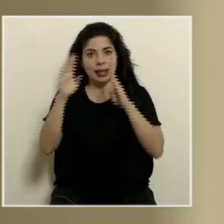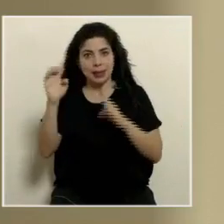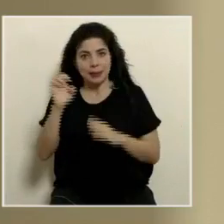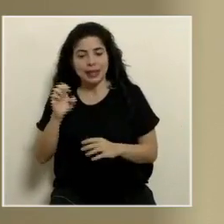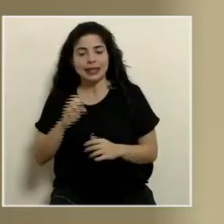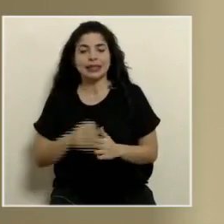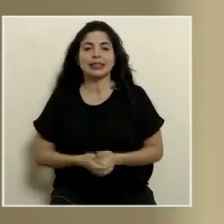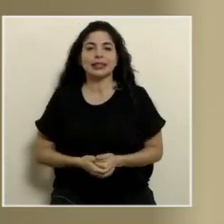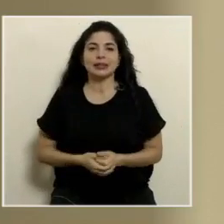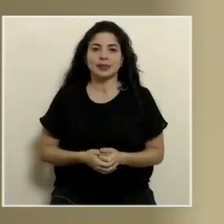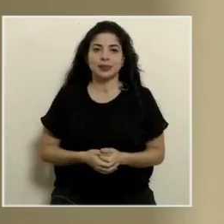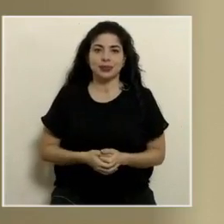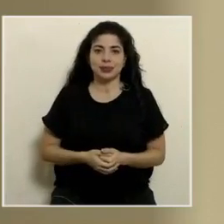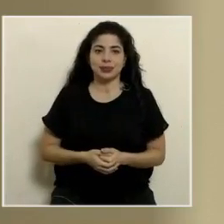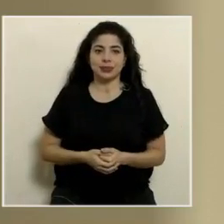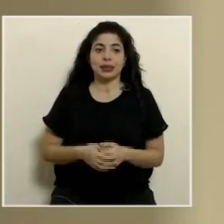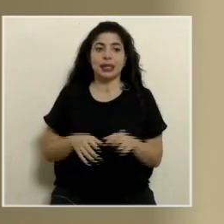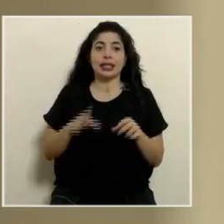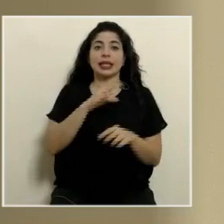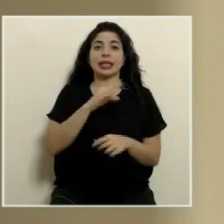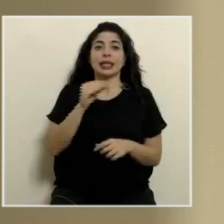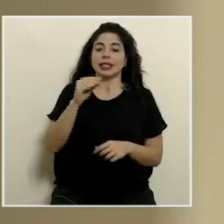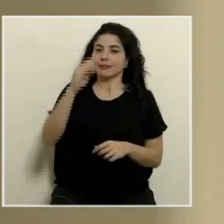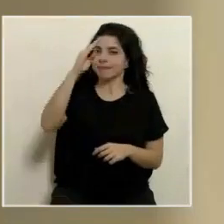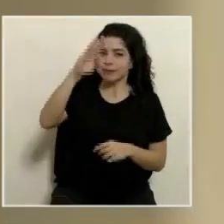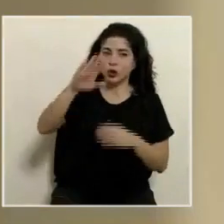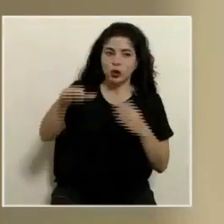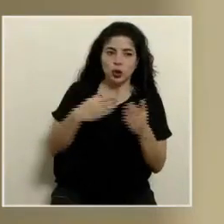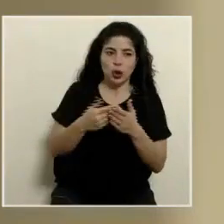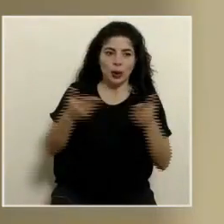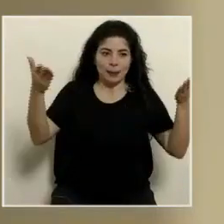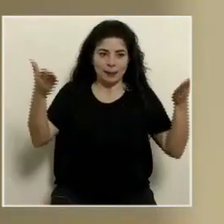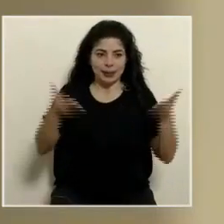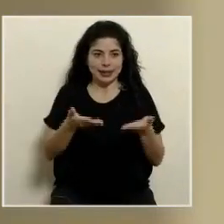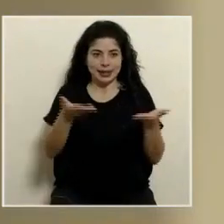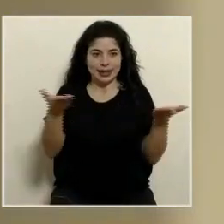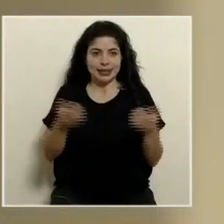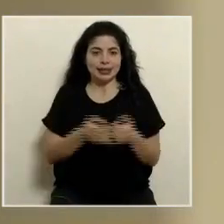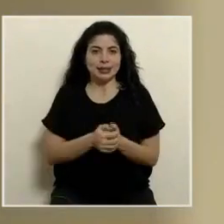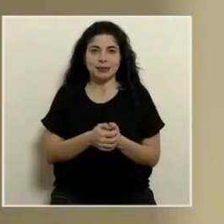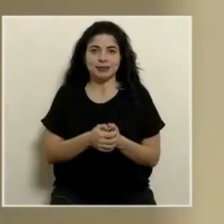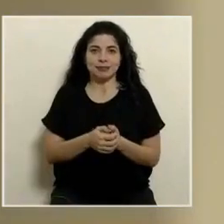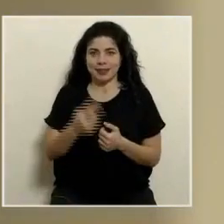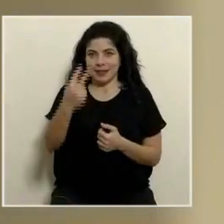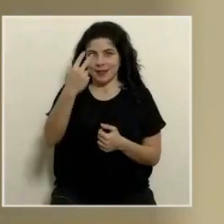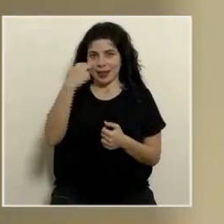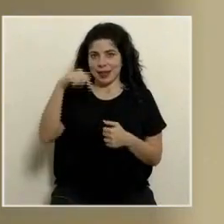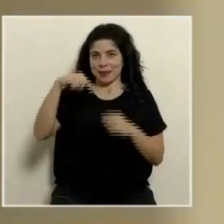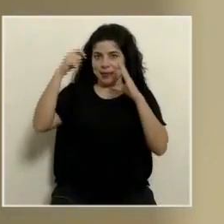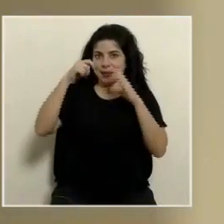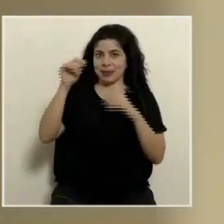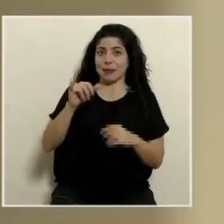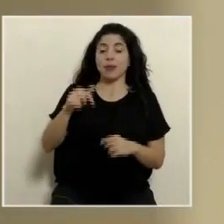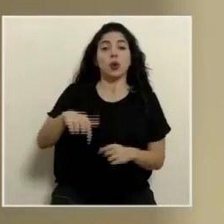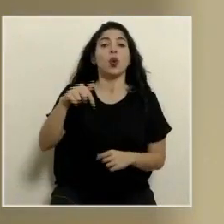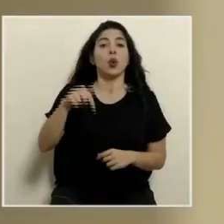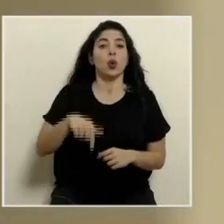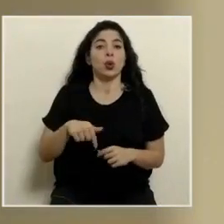Emergencias, y a todos los que están presentes, que nos siguen en la transmisión.